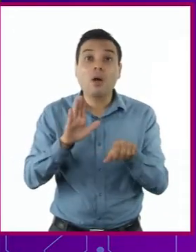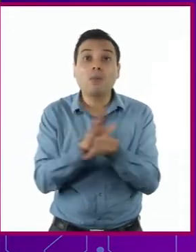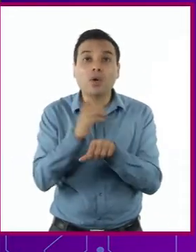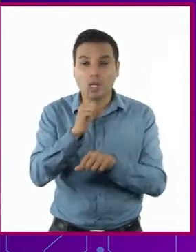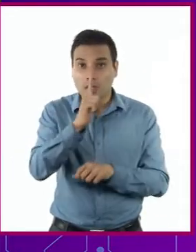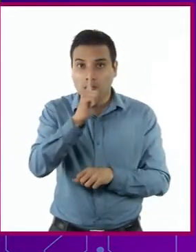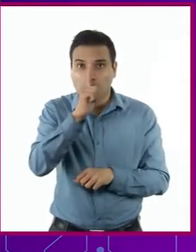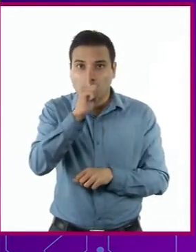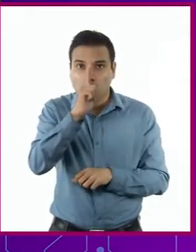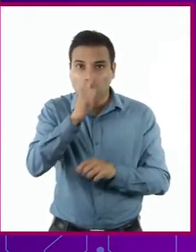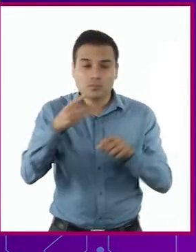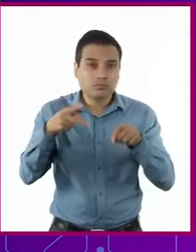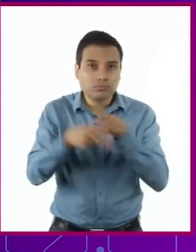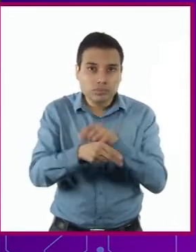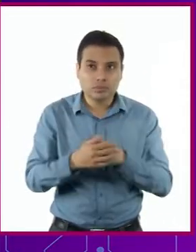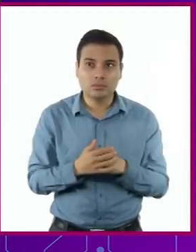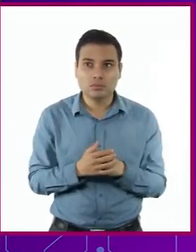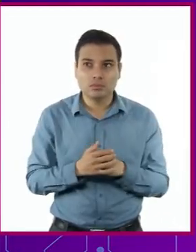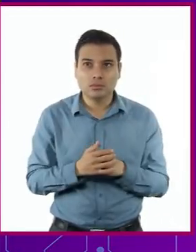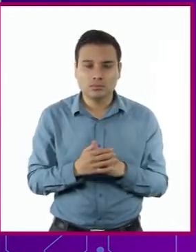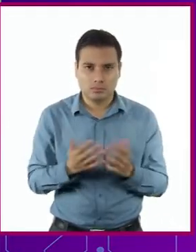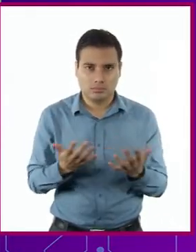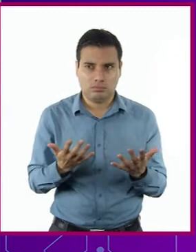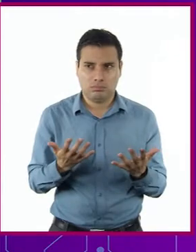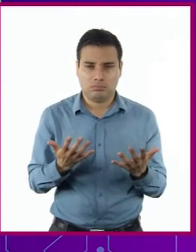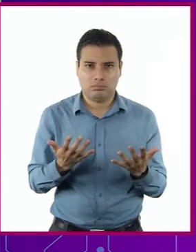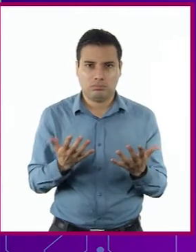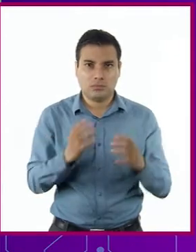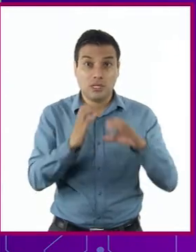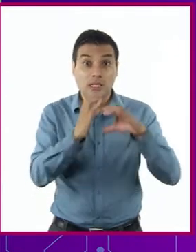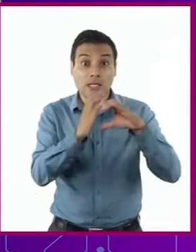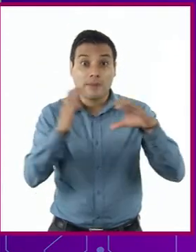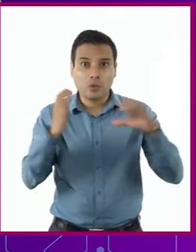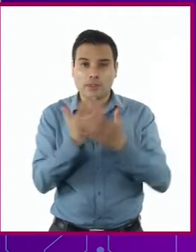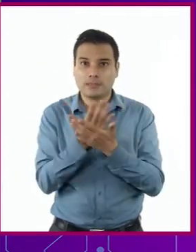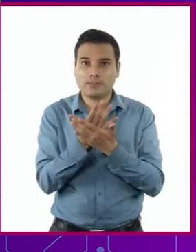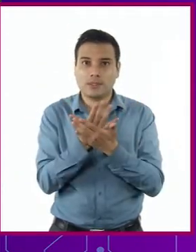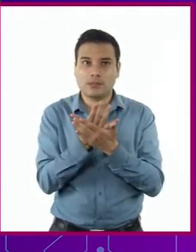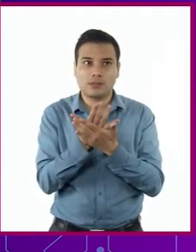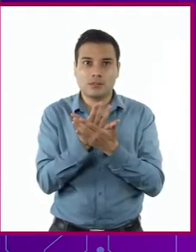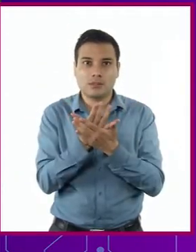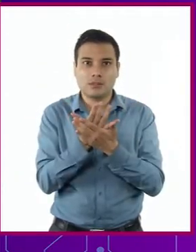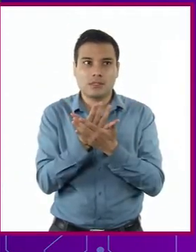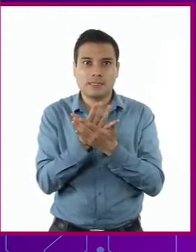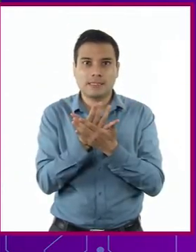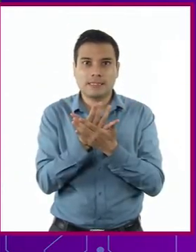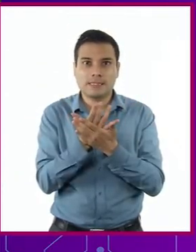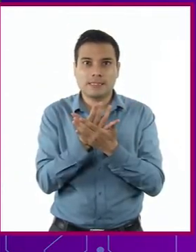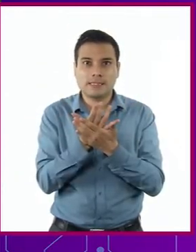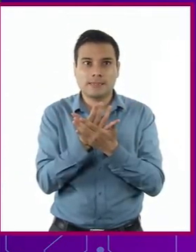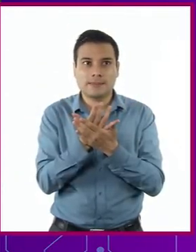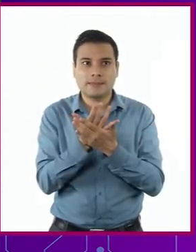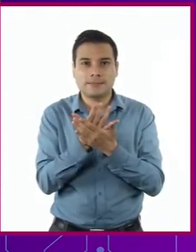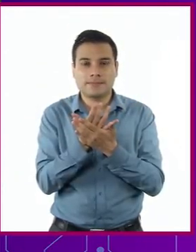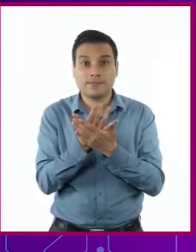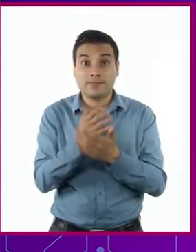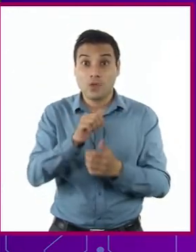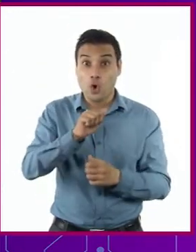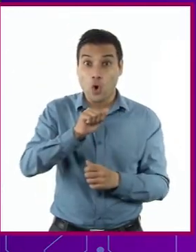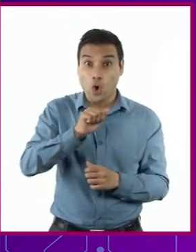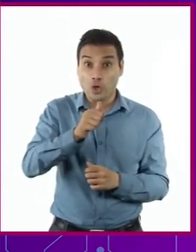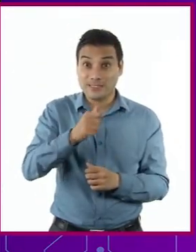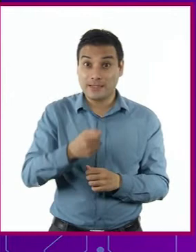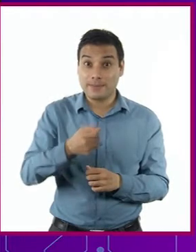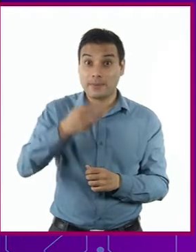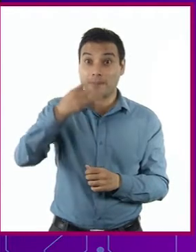no caminaban. Y los camiones pues nos empezaron a dejar más lejitos. De los 11 pisos quedó